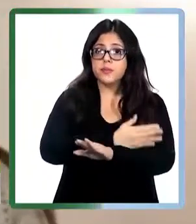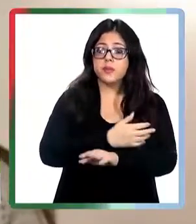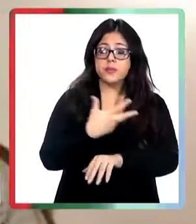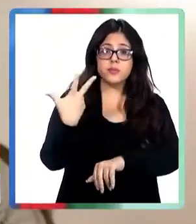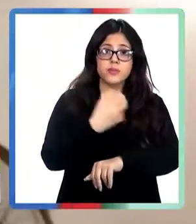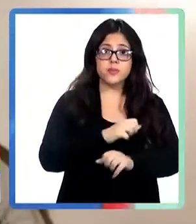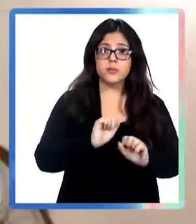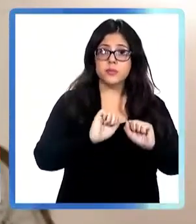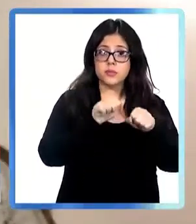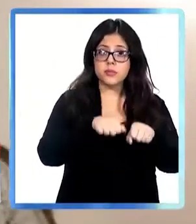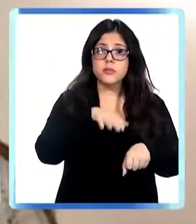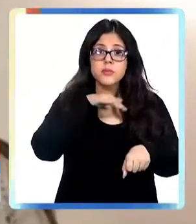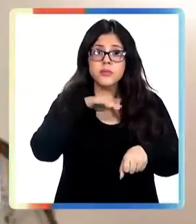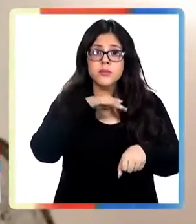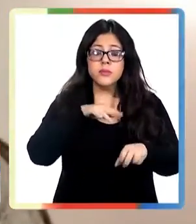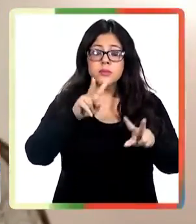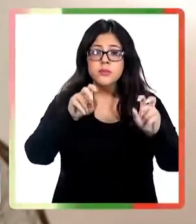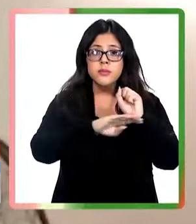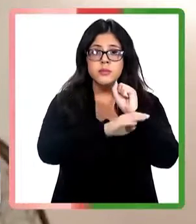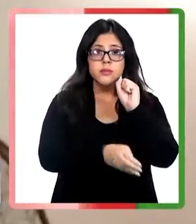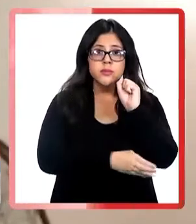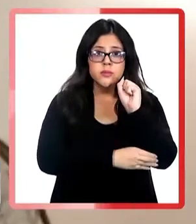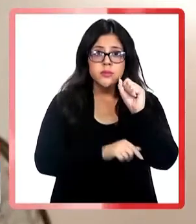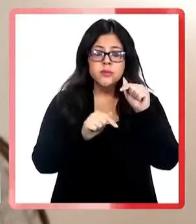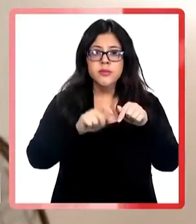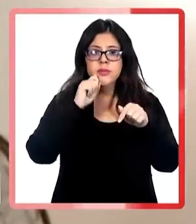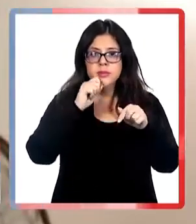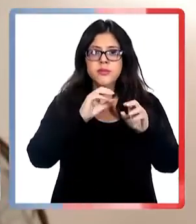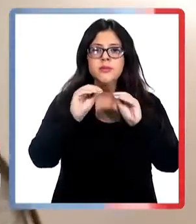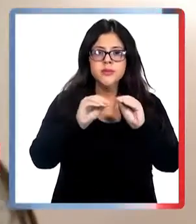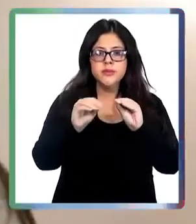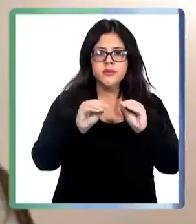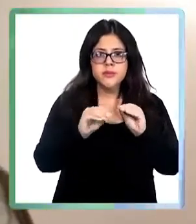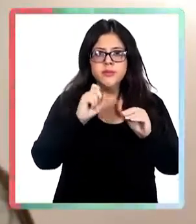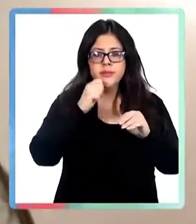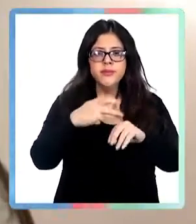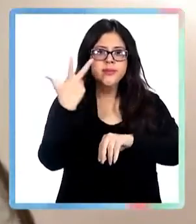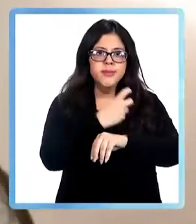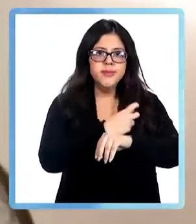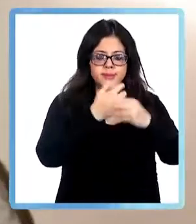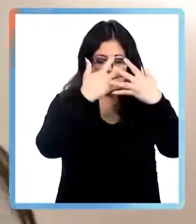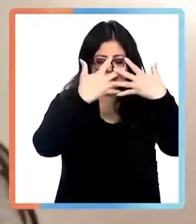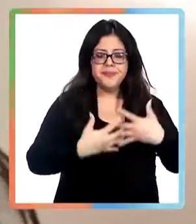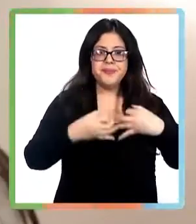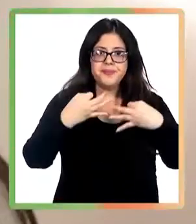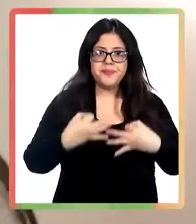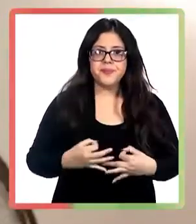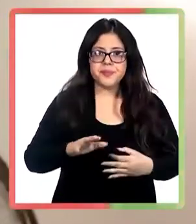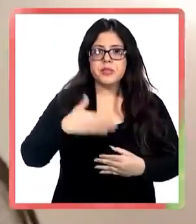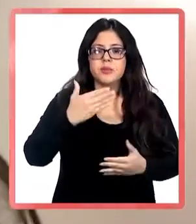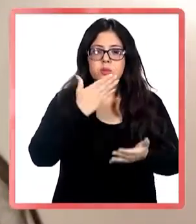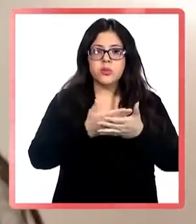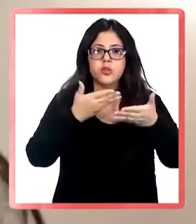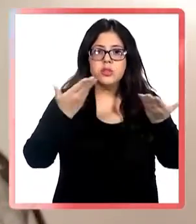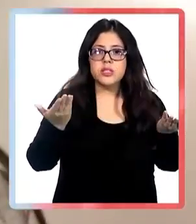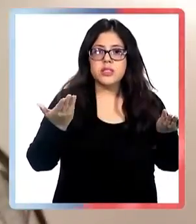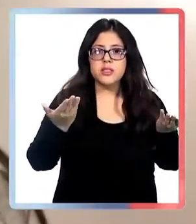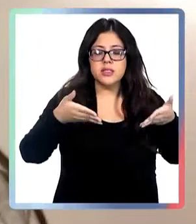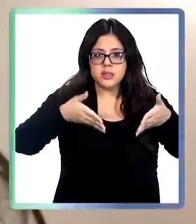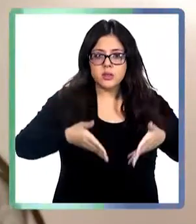estuviesen aprobadas para su uso en el embarazo, esta era la recomendación: vacunar en el puerperio, justo después de que ya ese